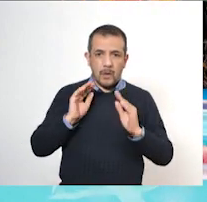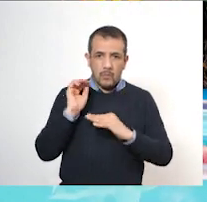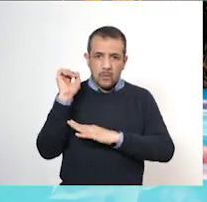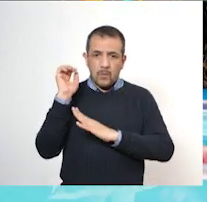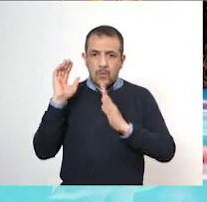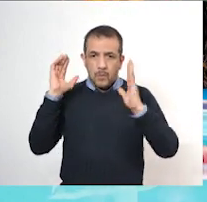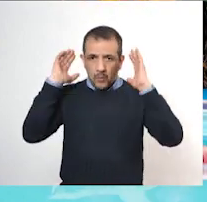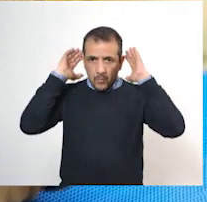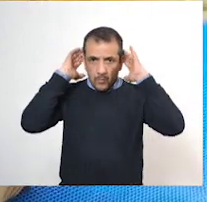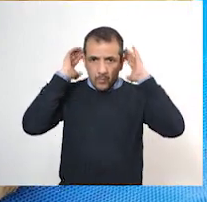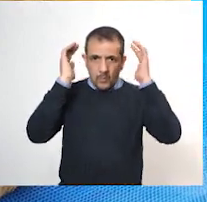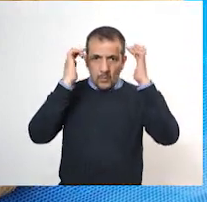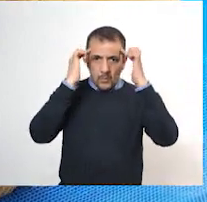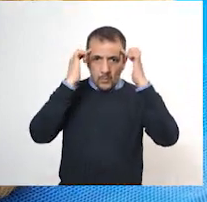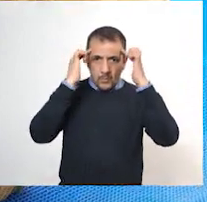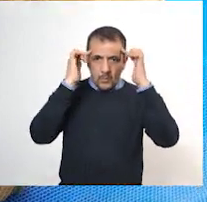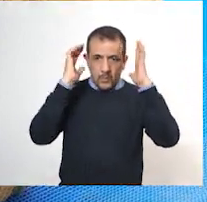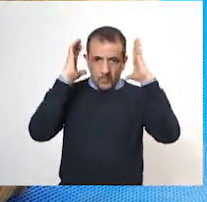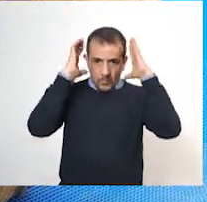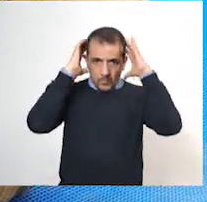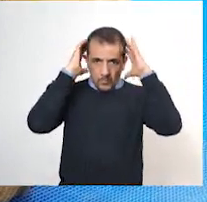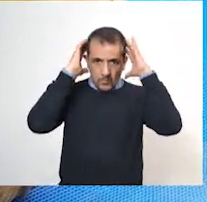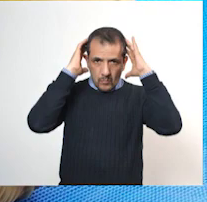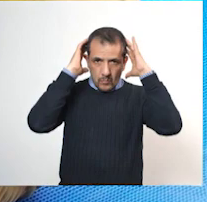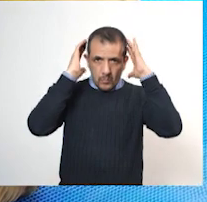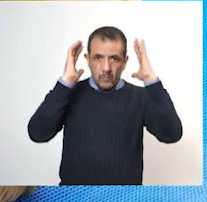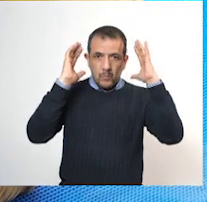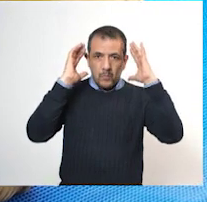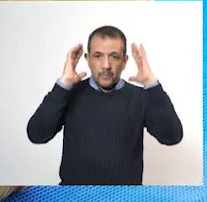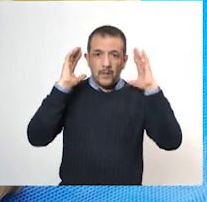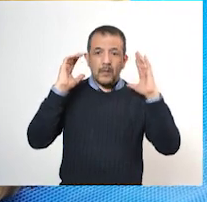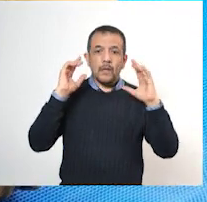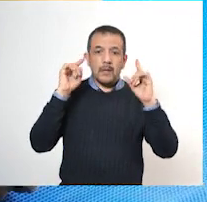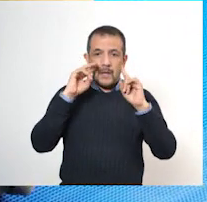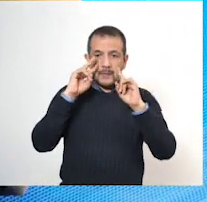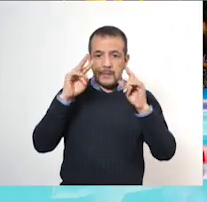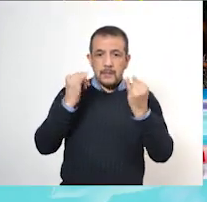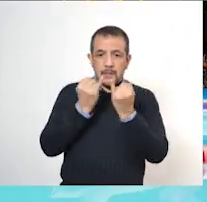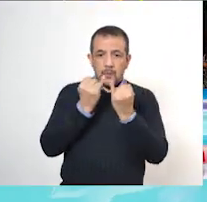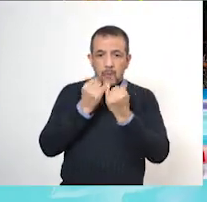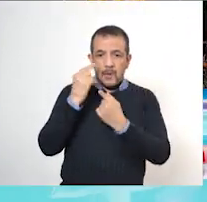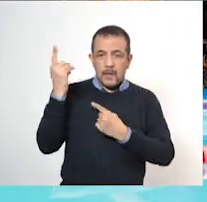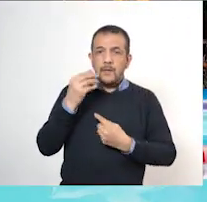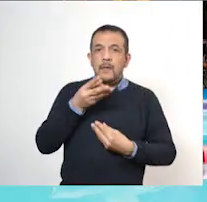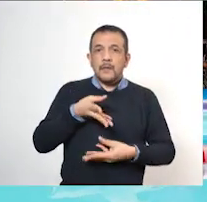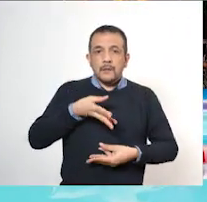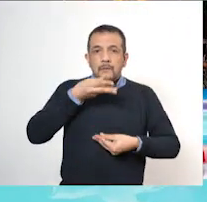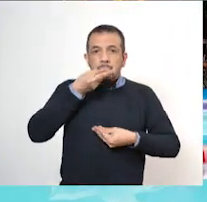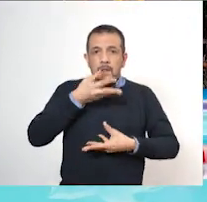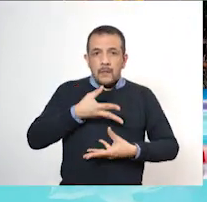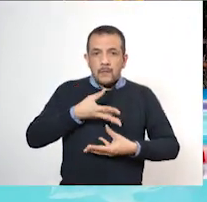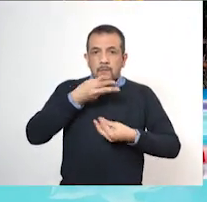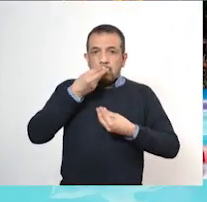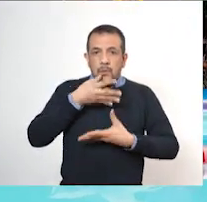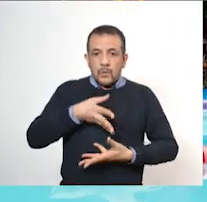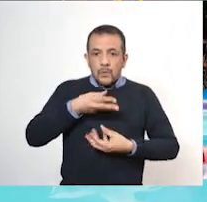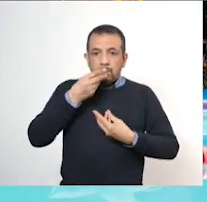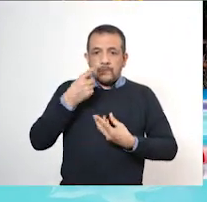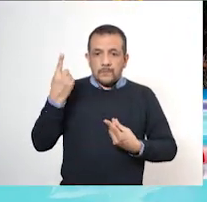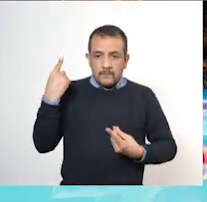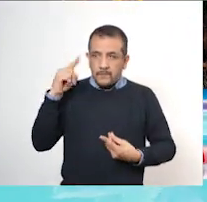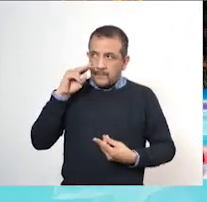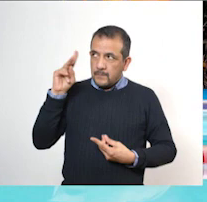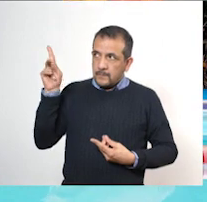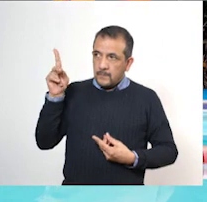nuestro cuerpo, nuestras manos las vamos a poner a la altura de nuestra cabeza, de nuestros ojos y vamos a hacer una respiración constante. ¿Listo?